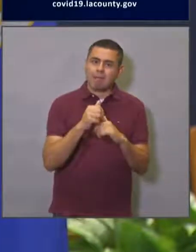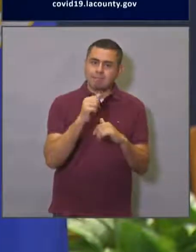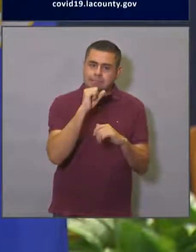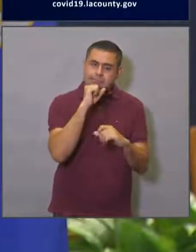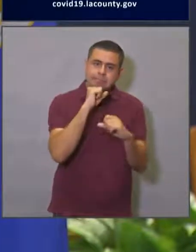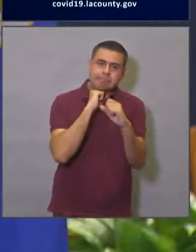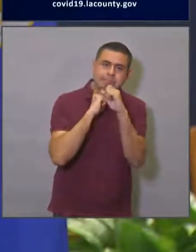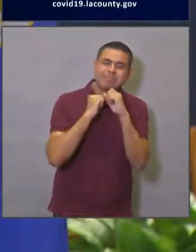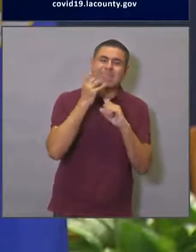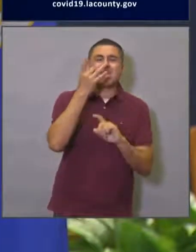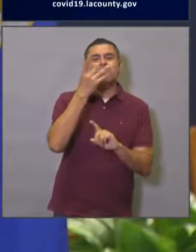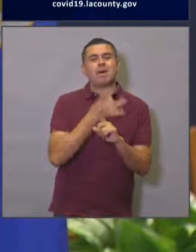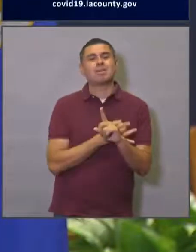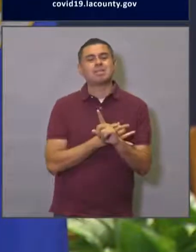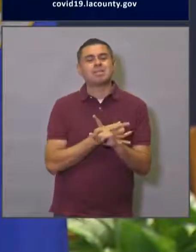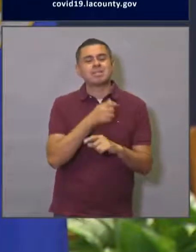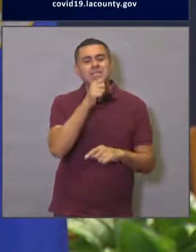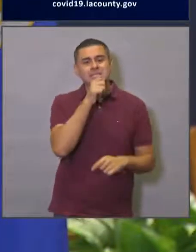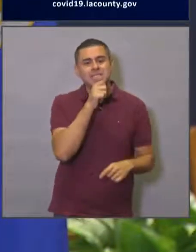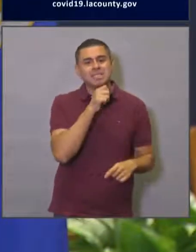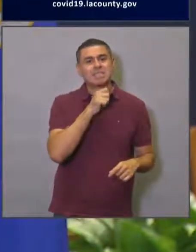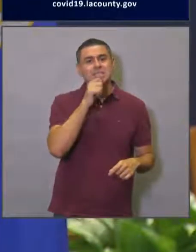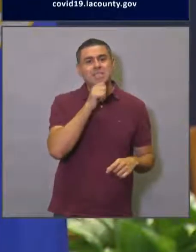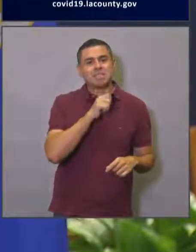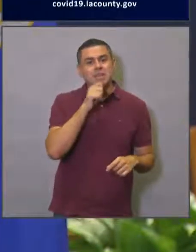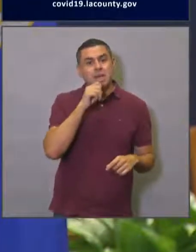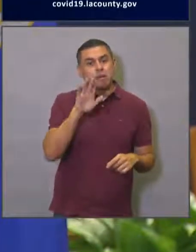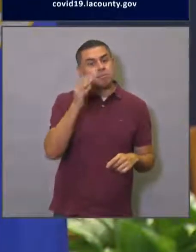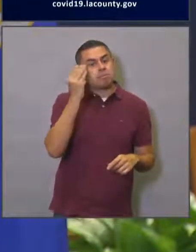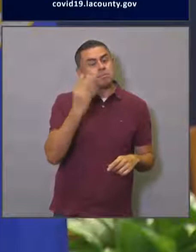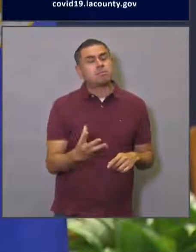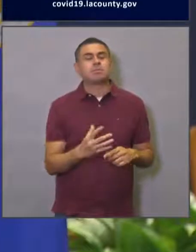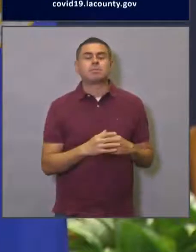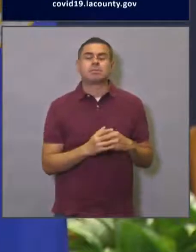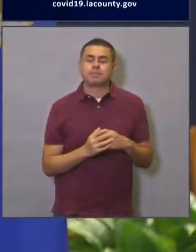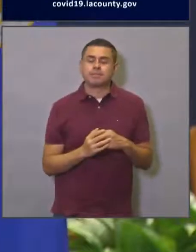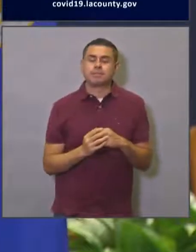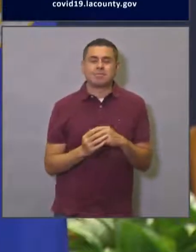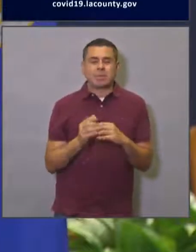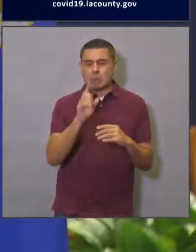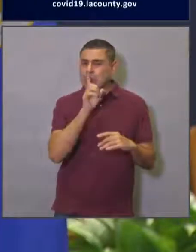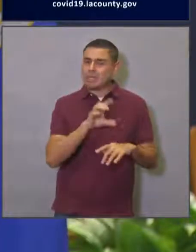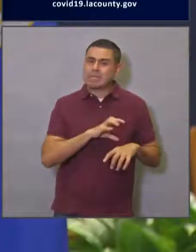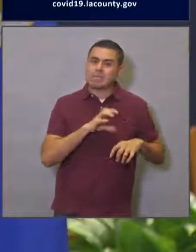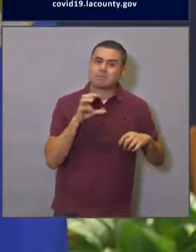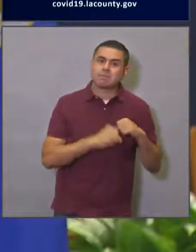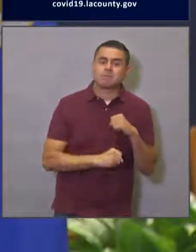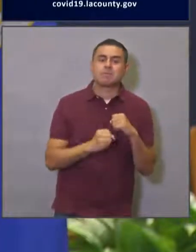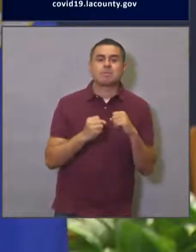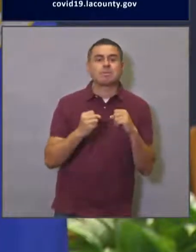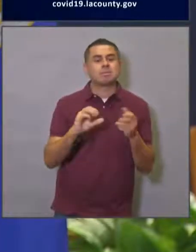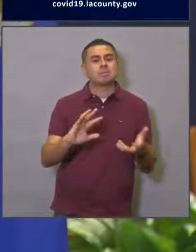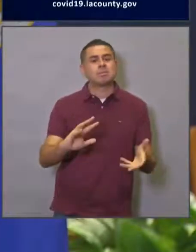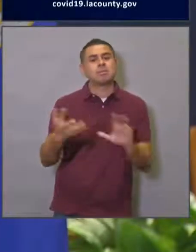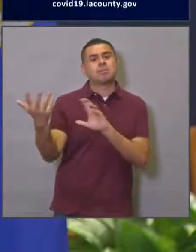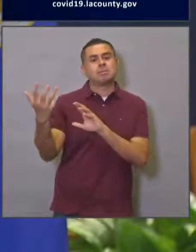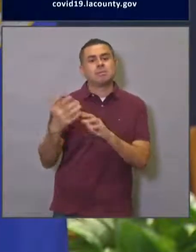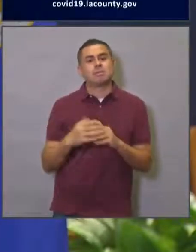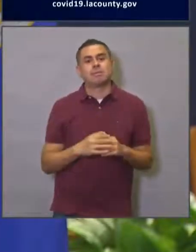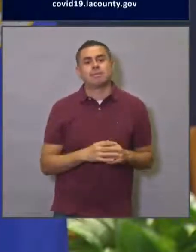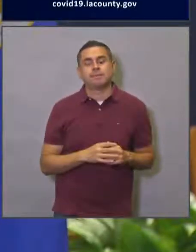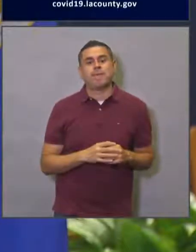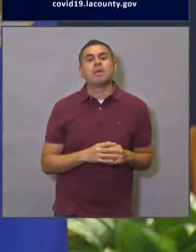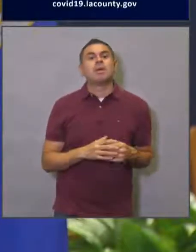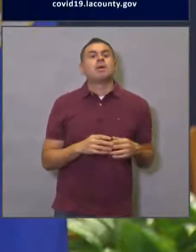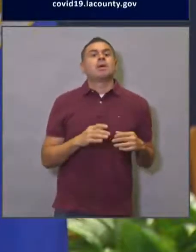esta pandemia y como todos sabemos, lamentablemente han estado llenas de pérdidas y dificultades. Sin